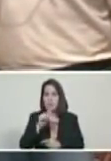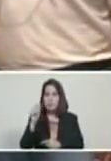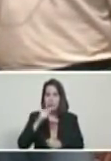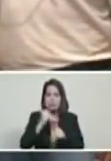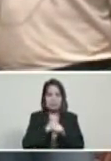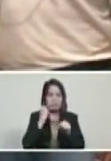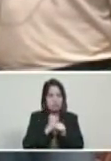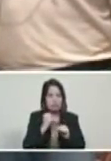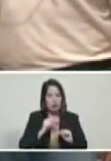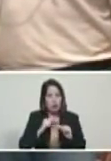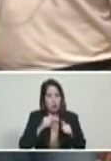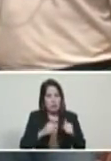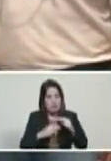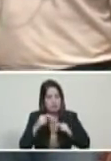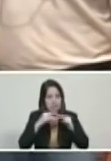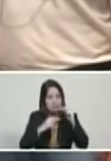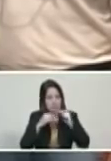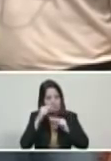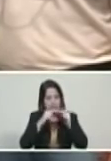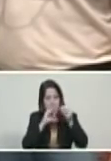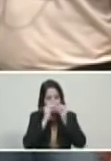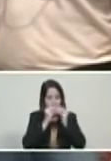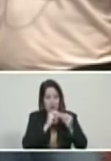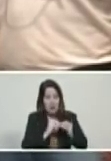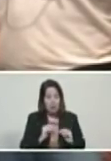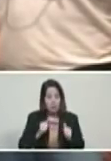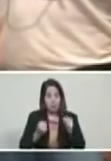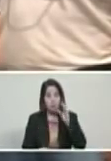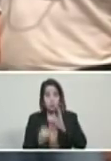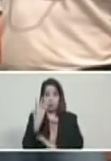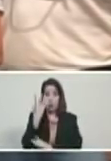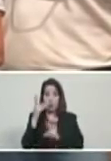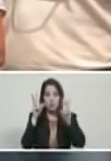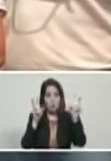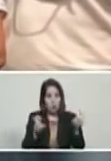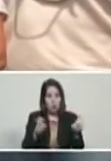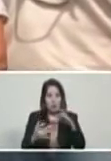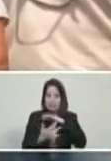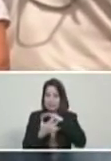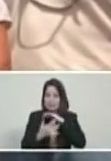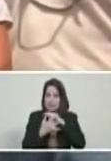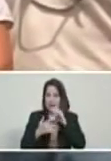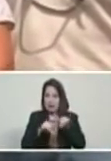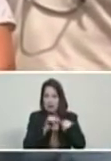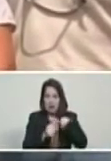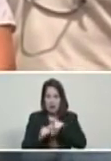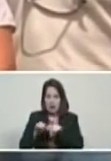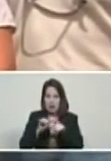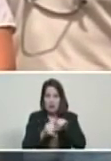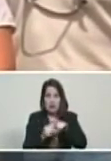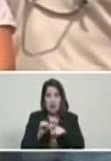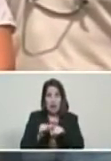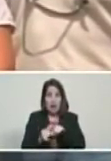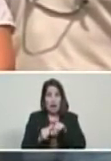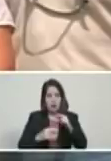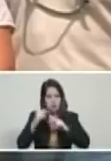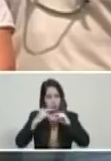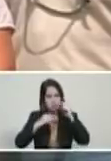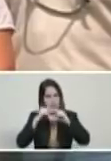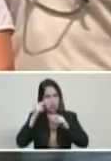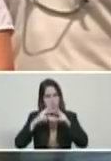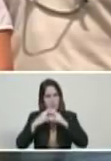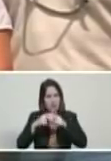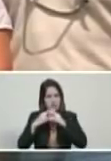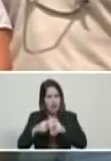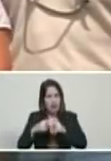de un trabajo realizado con mucho amor, aplicando las mejores técnicas en ingeniería civil, mecánica, metalúrgica